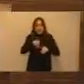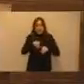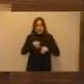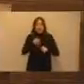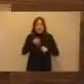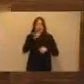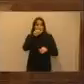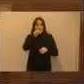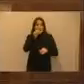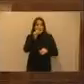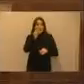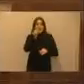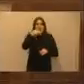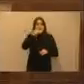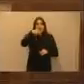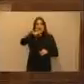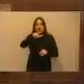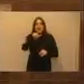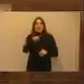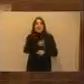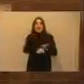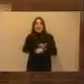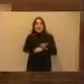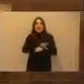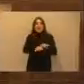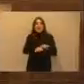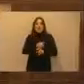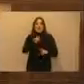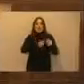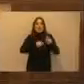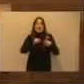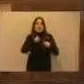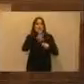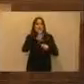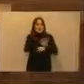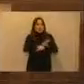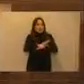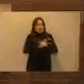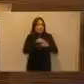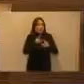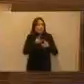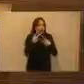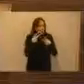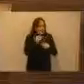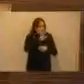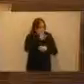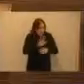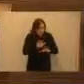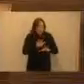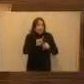Rabanal era consejero de la Sociedad Regional de Promoción, como consejero de Hacienda, si no me equivoco, espero que me corrija, y